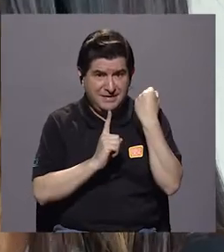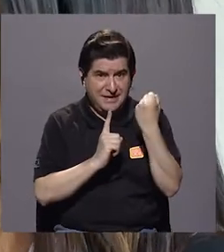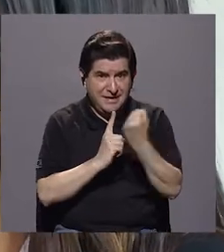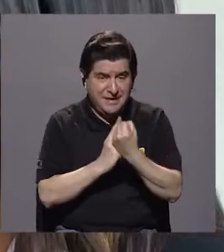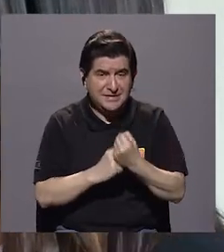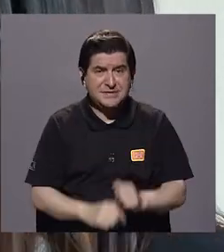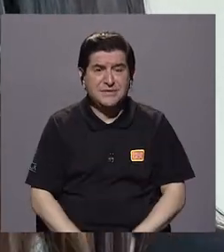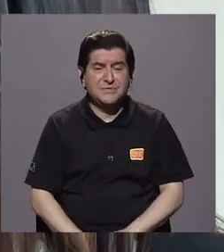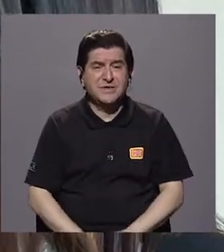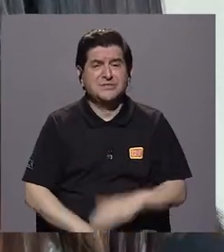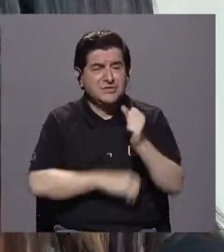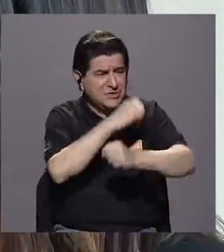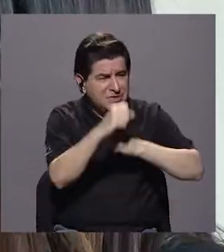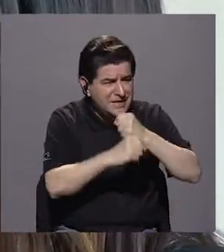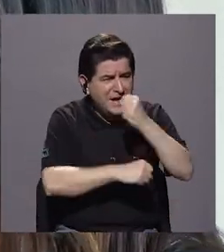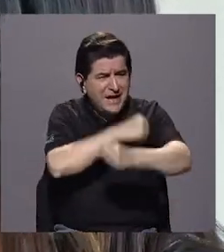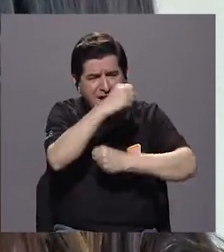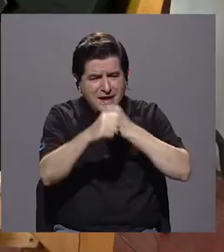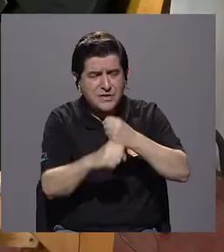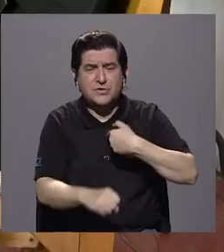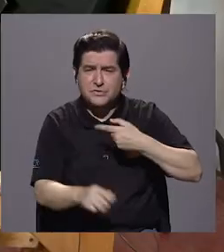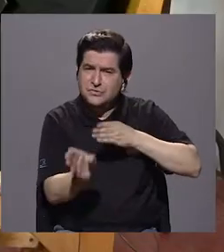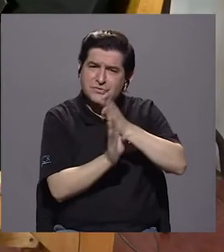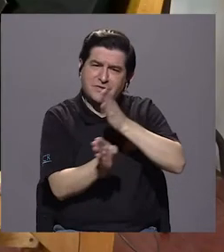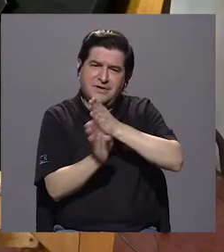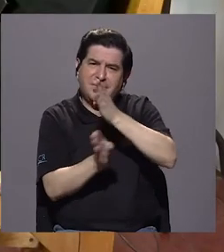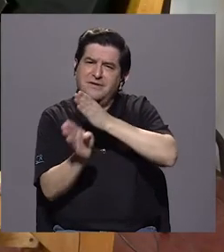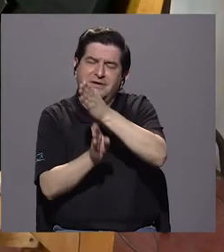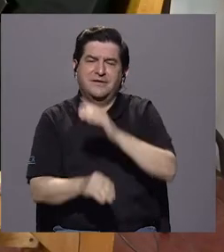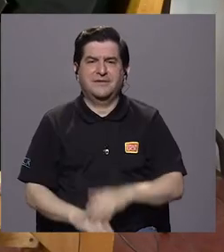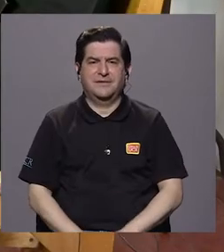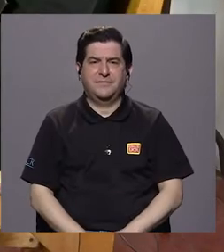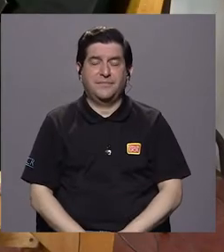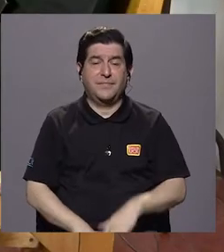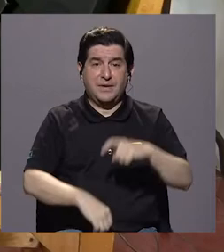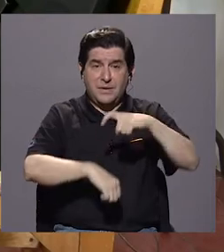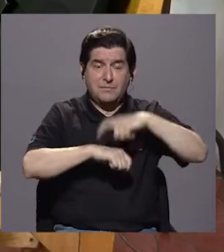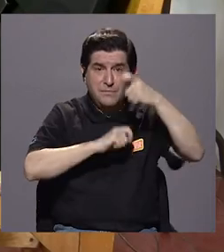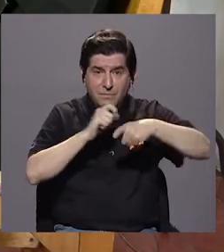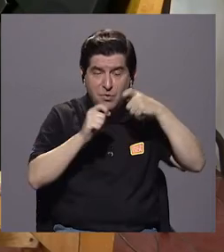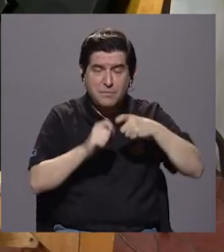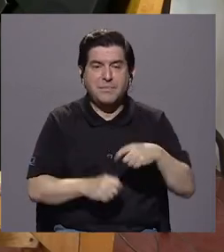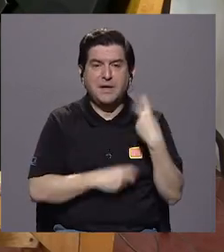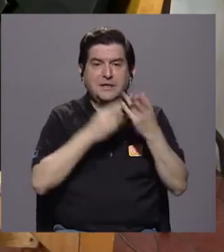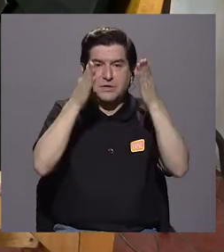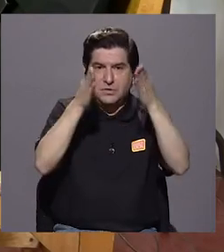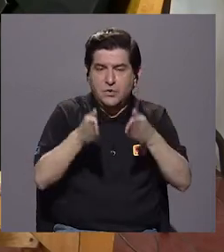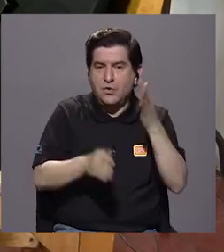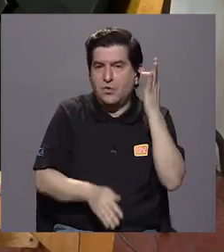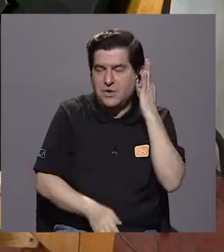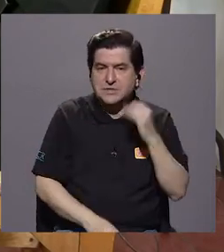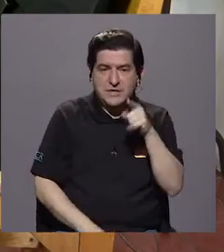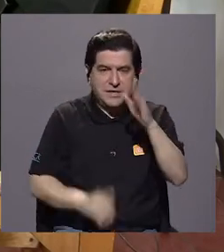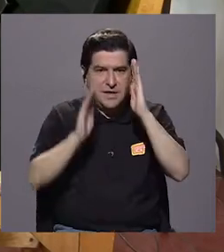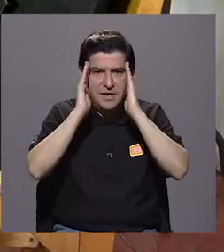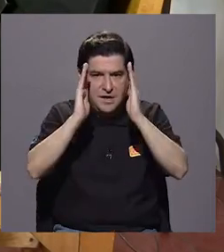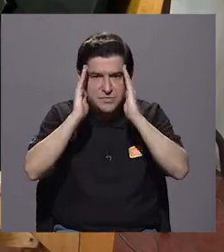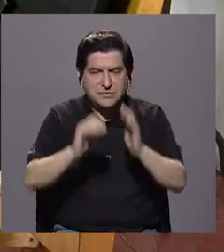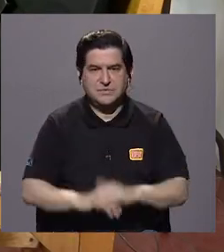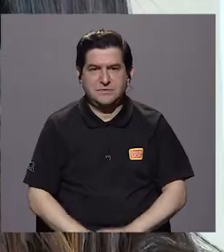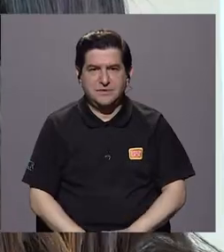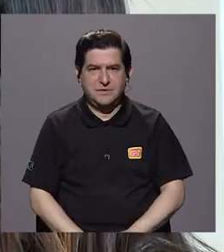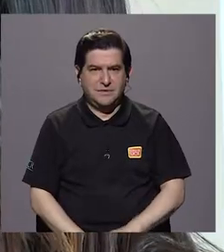en todos los años de trayectoria que tengo. Sí, inclusive en un momento determinado hasta una vecina la atiende a usted porque usted